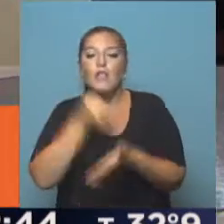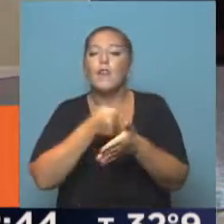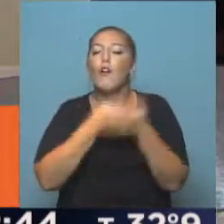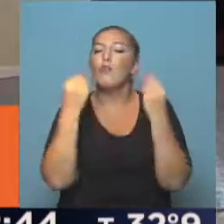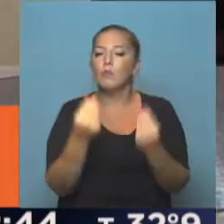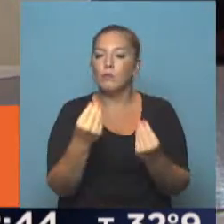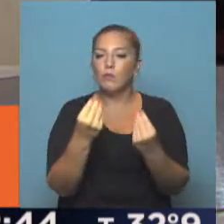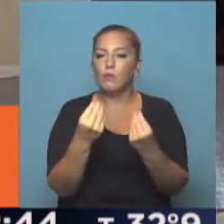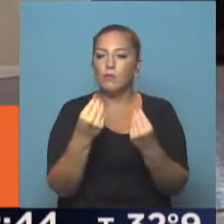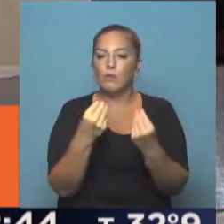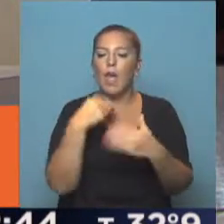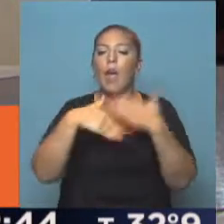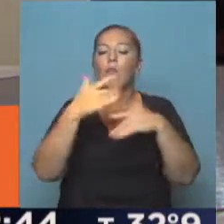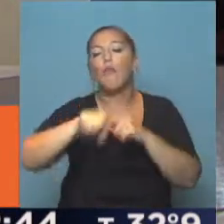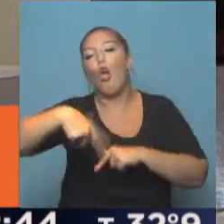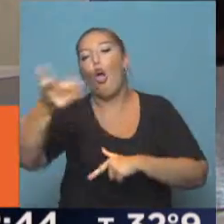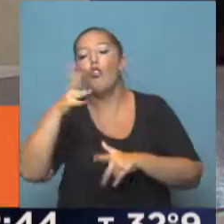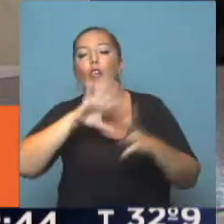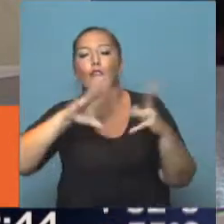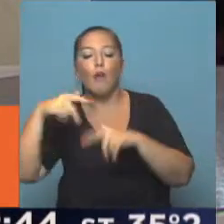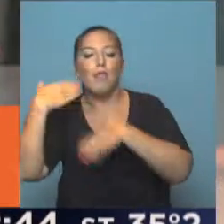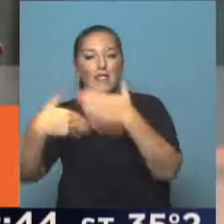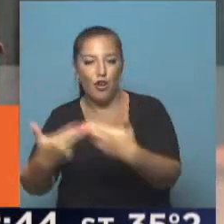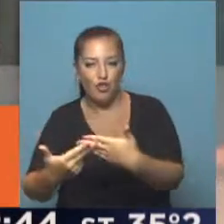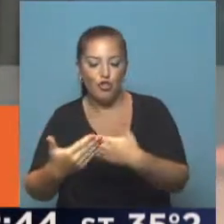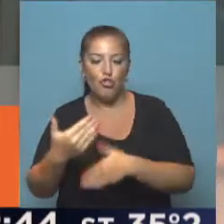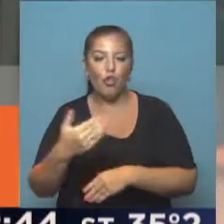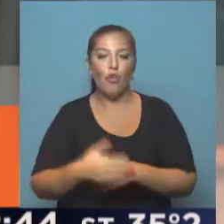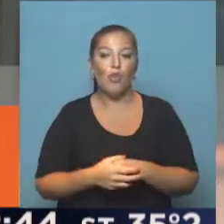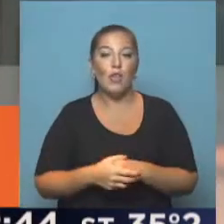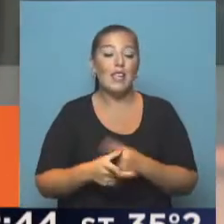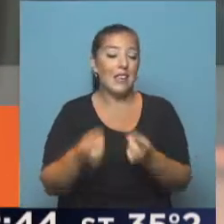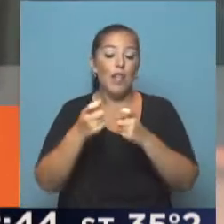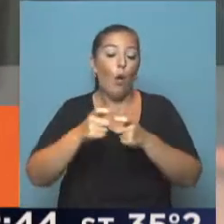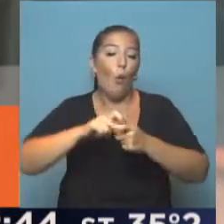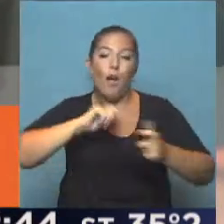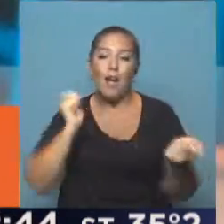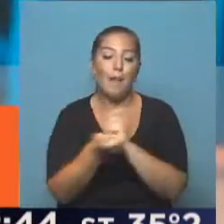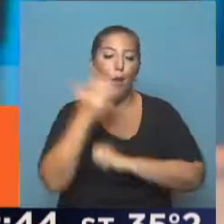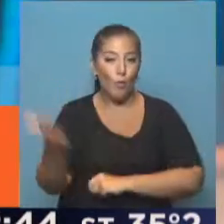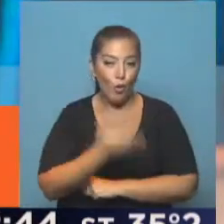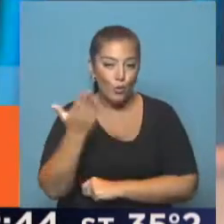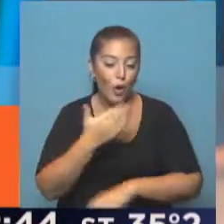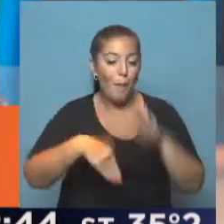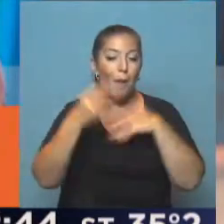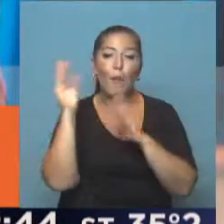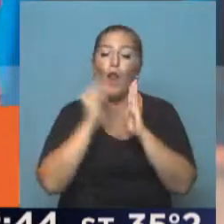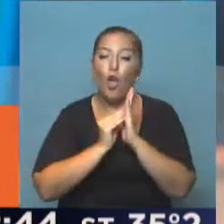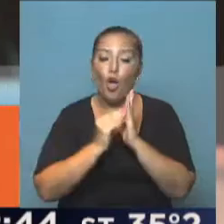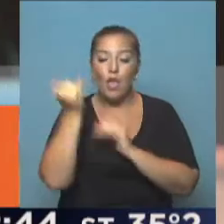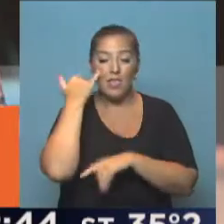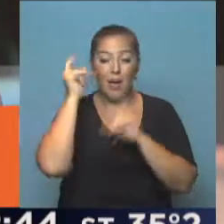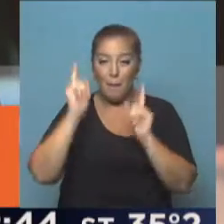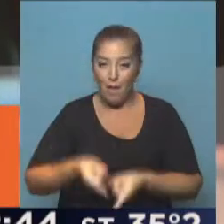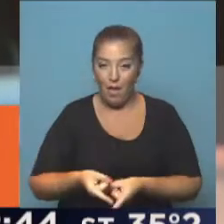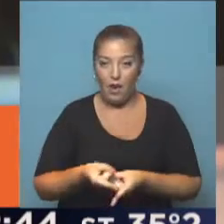de encaminarse hacia otro modelo de desarrollo que implicara un cambio en la matriz productiva, inclusive más valor agregado, y que